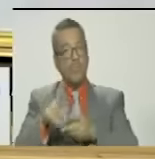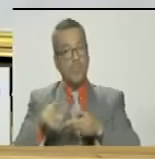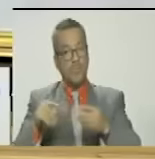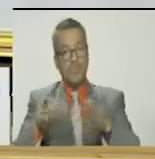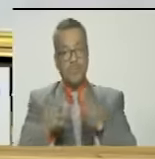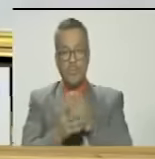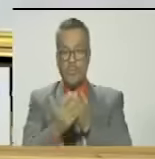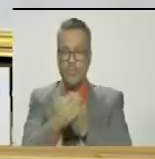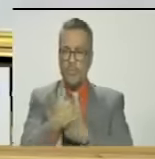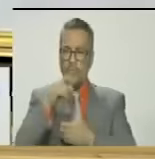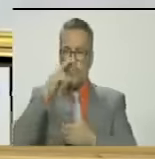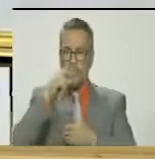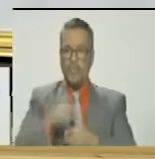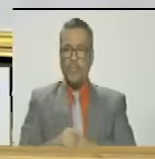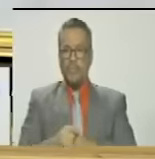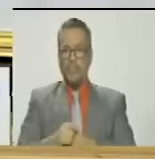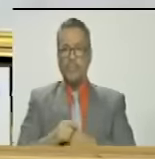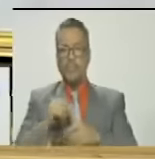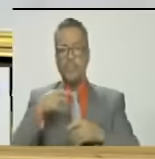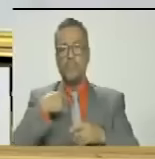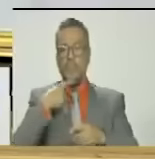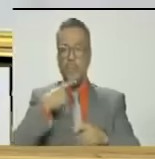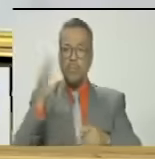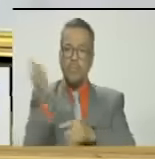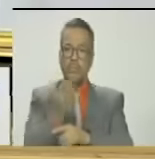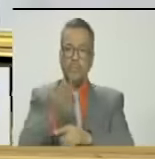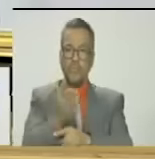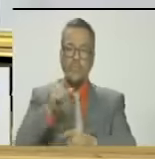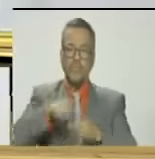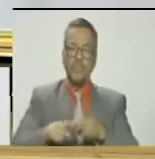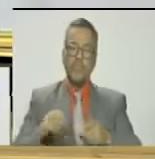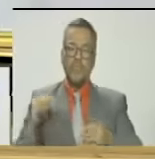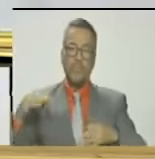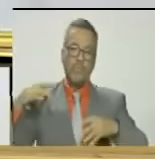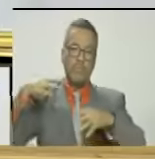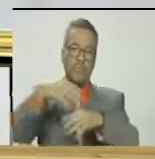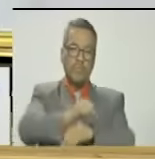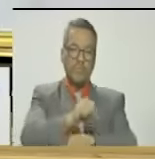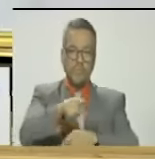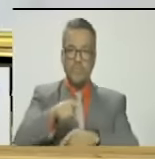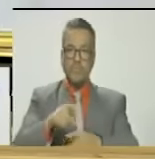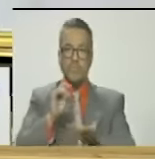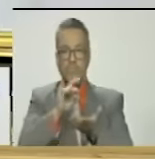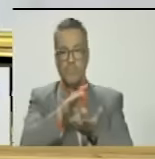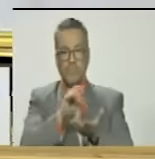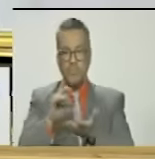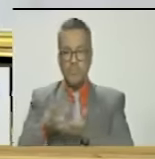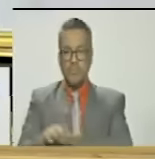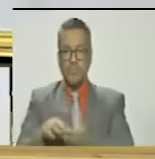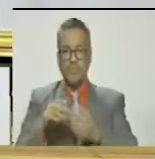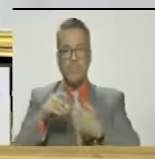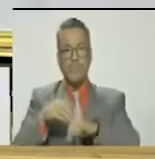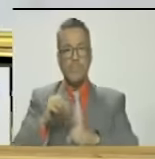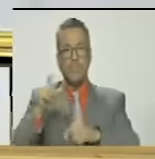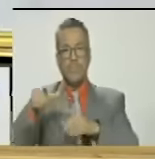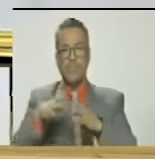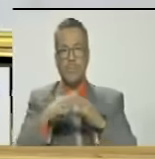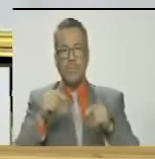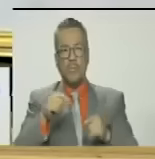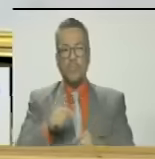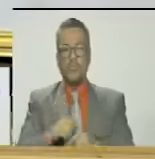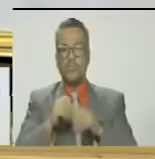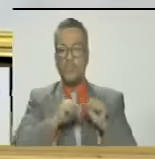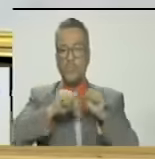oscuridad, expulsó a los crueles que pidieron sanciones, que pidieron invasión, expulsó allende los mares,